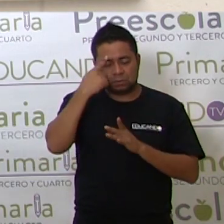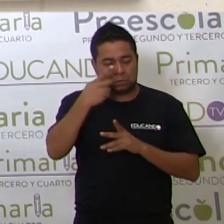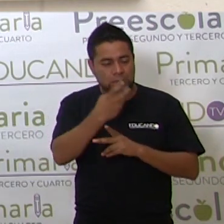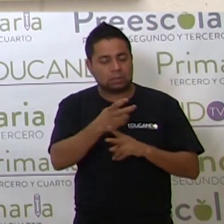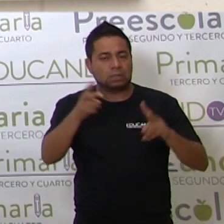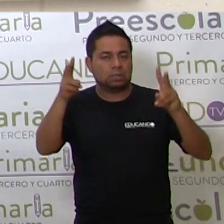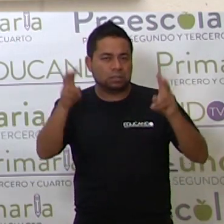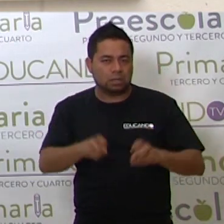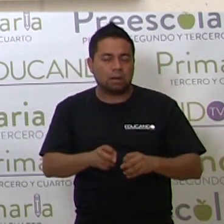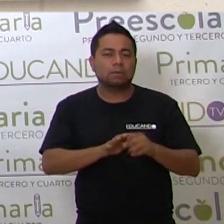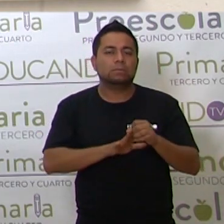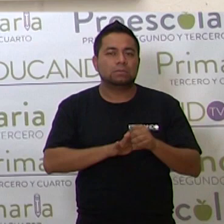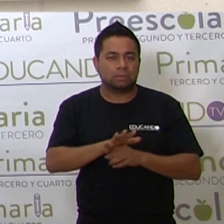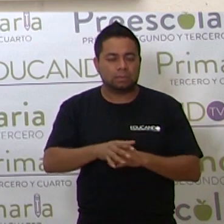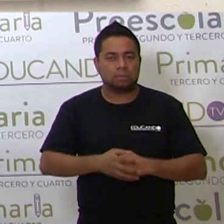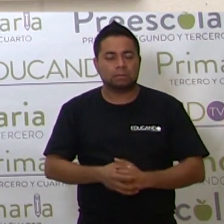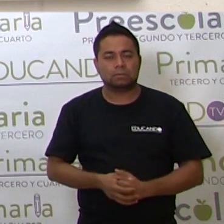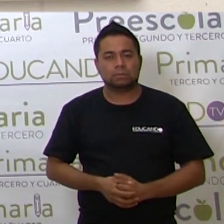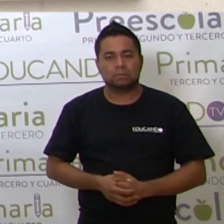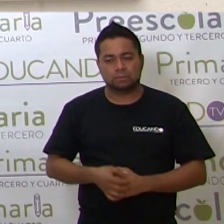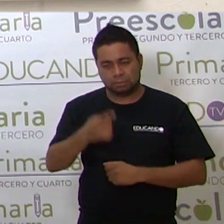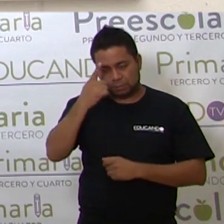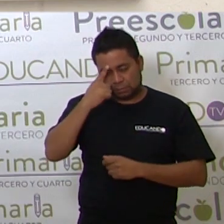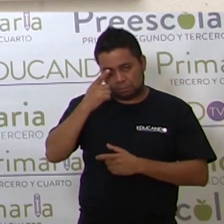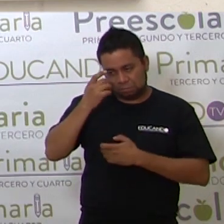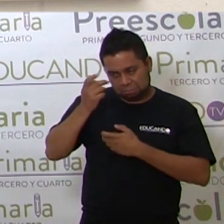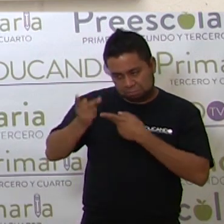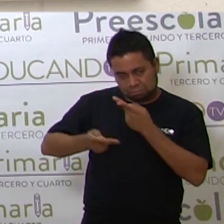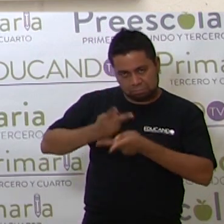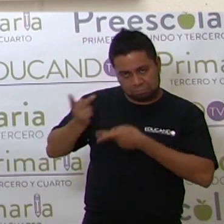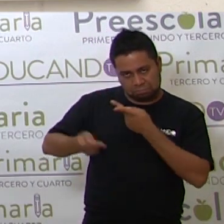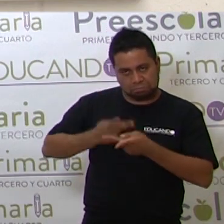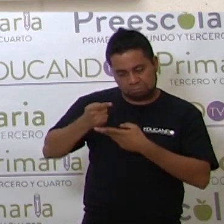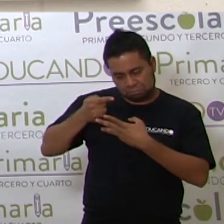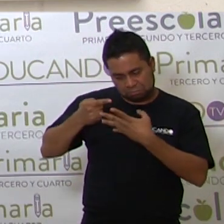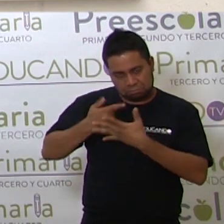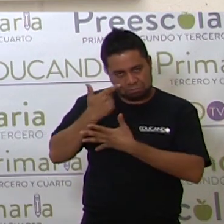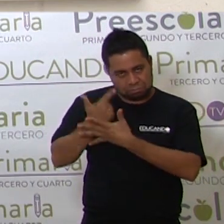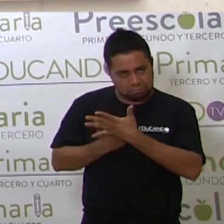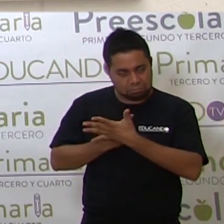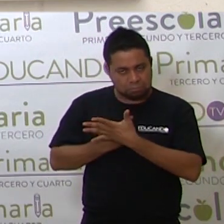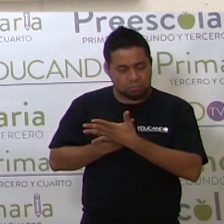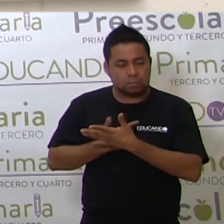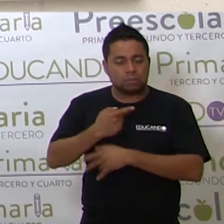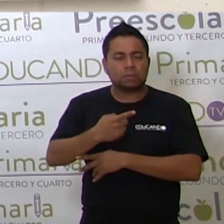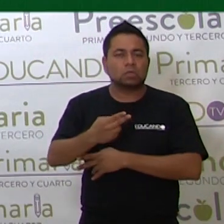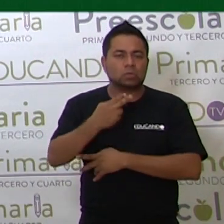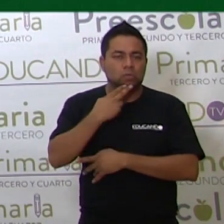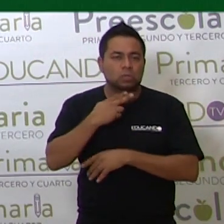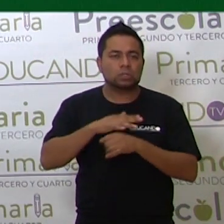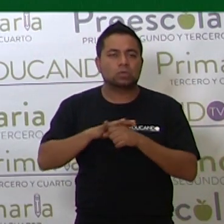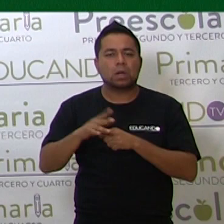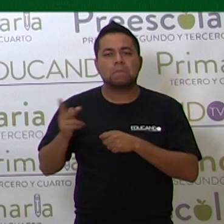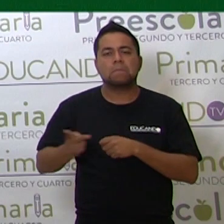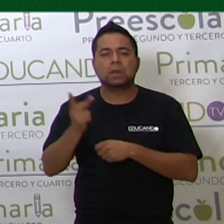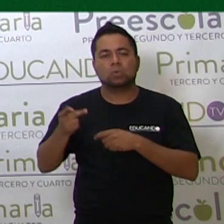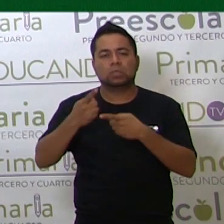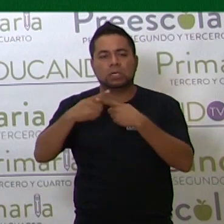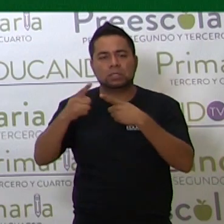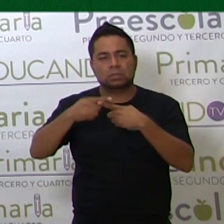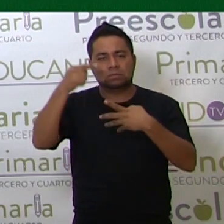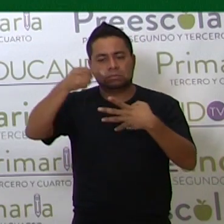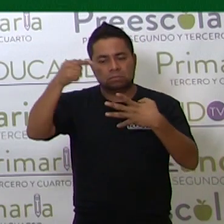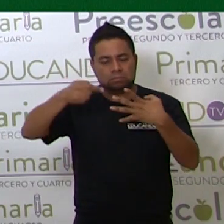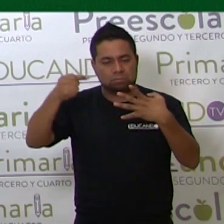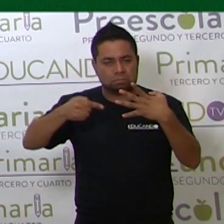tema que va a ser la encuesta vamos a utilizar una serie de preguntas que vamos a hacer